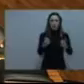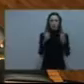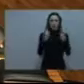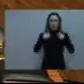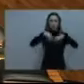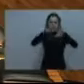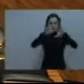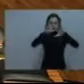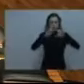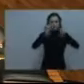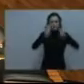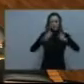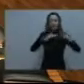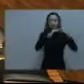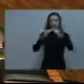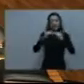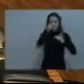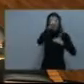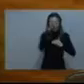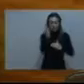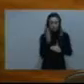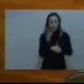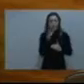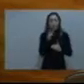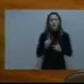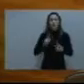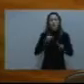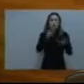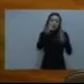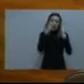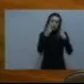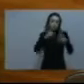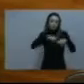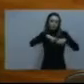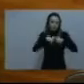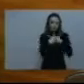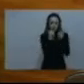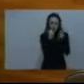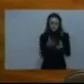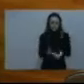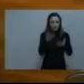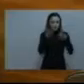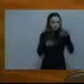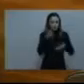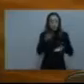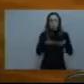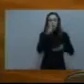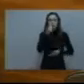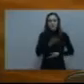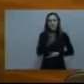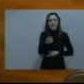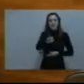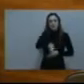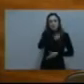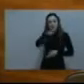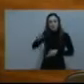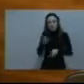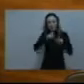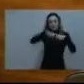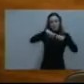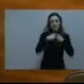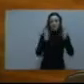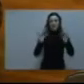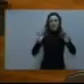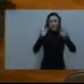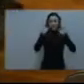igualdad de género. En primer lugar, por el grado de participación del mismo, por la evolución también del número de centros implicados en las diferentes